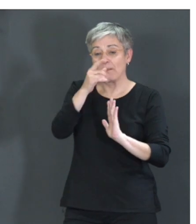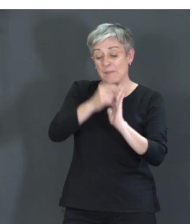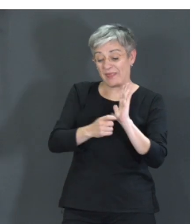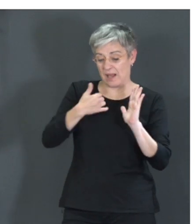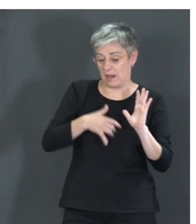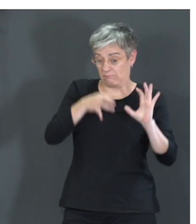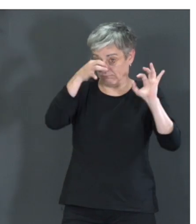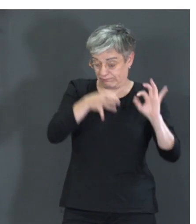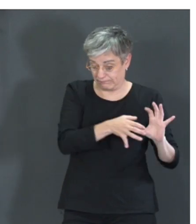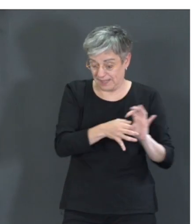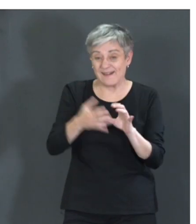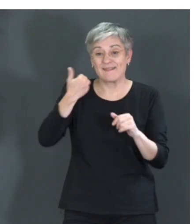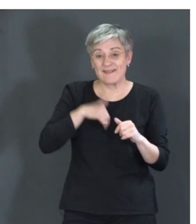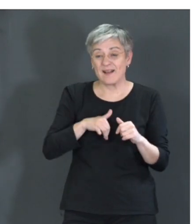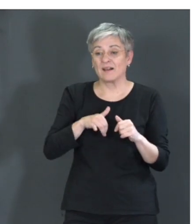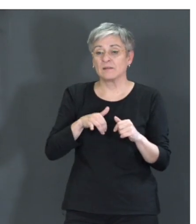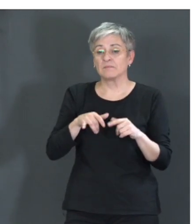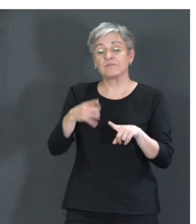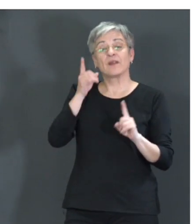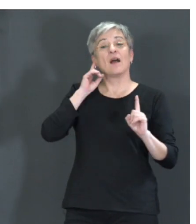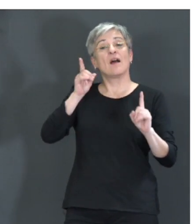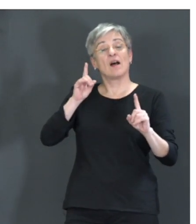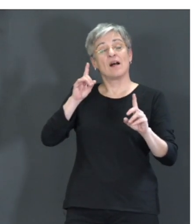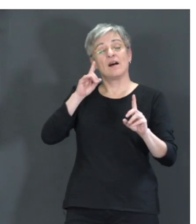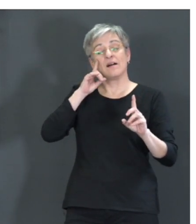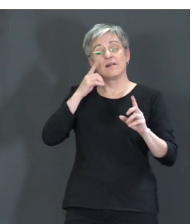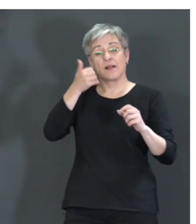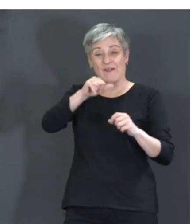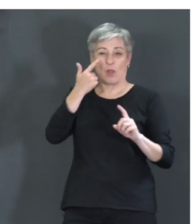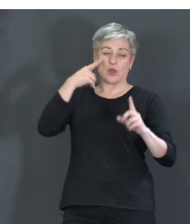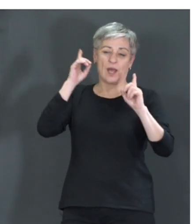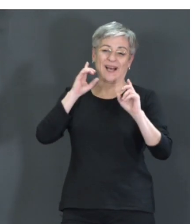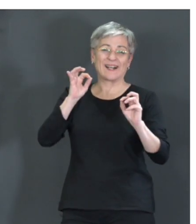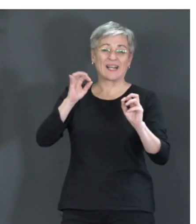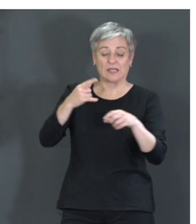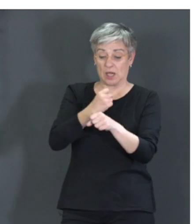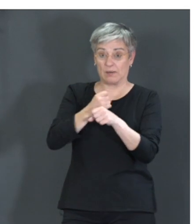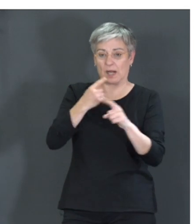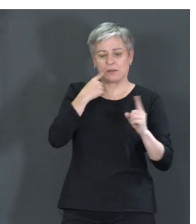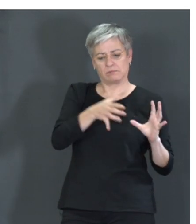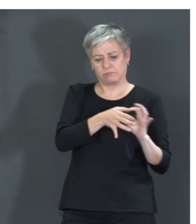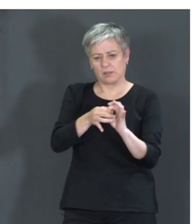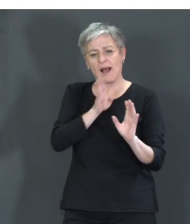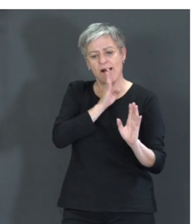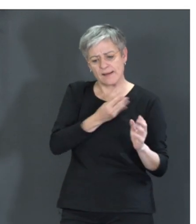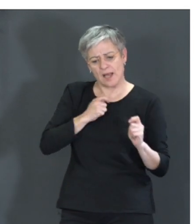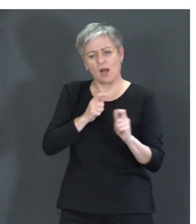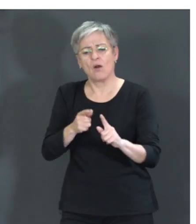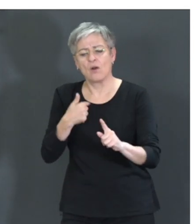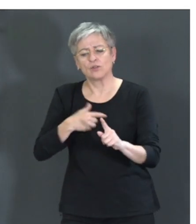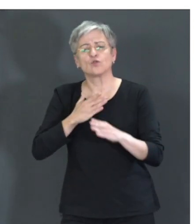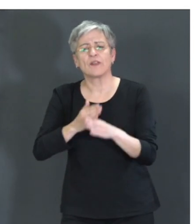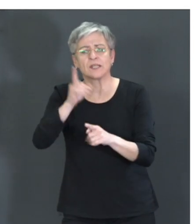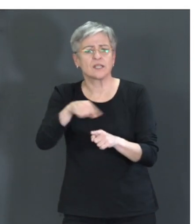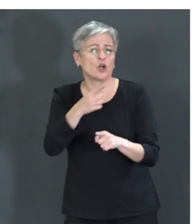per se hemos tomado en esa evaluación de riesgos son suficientes o no, o son otras diferentes las medidas que hemos de tomar, ¿no?